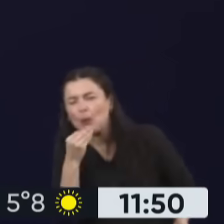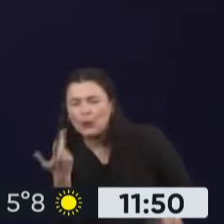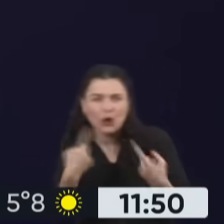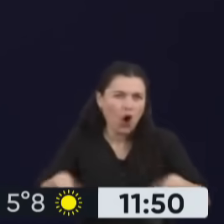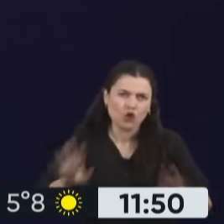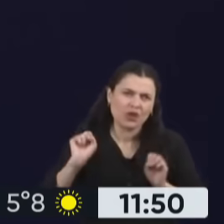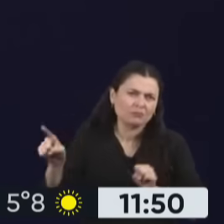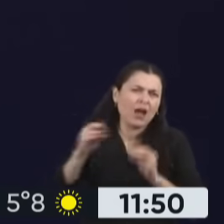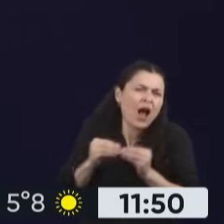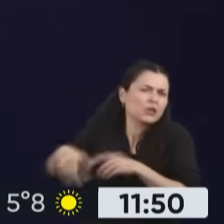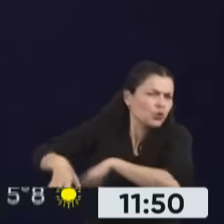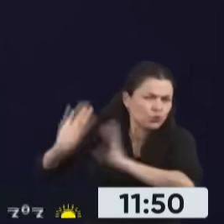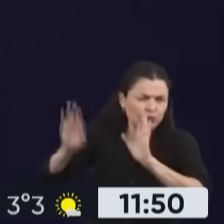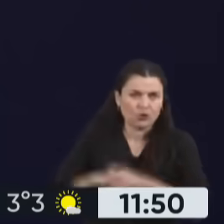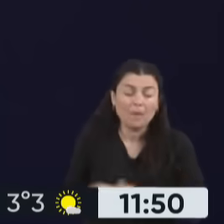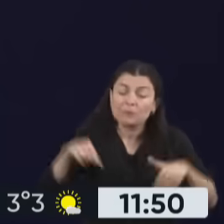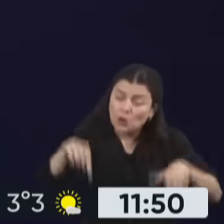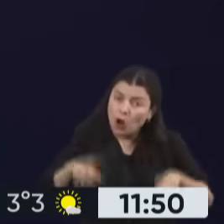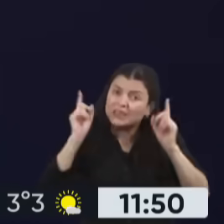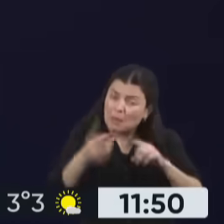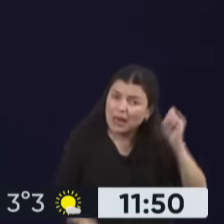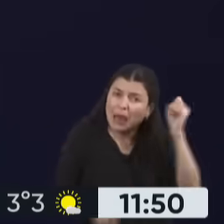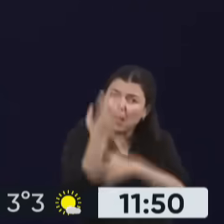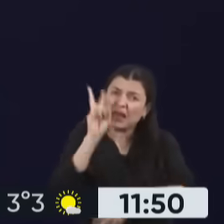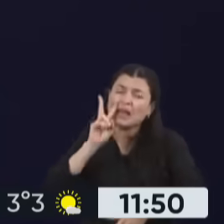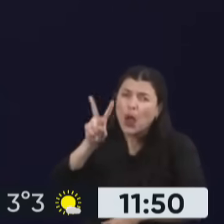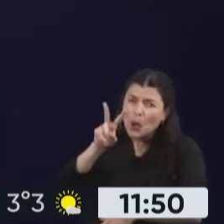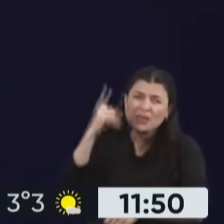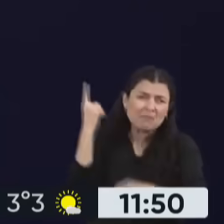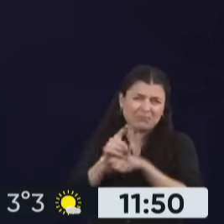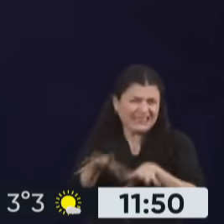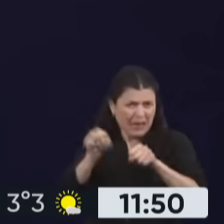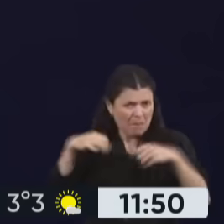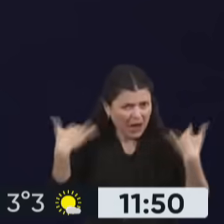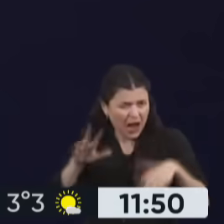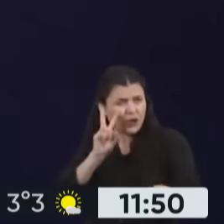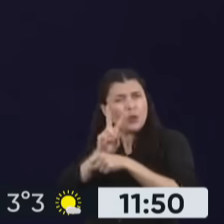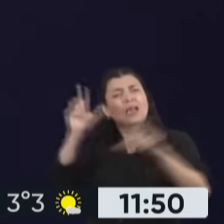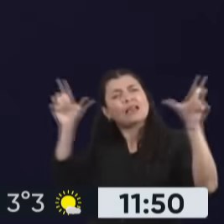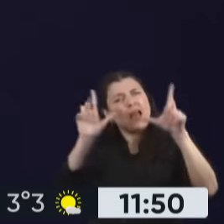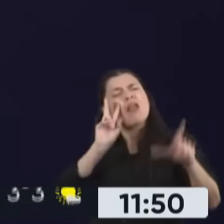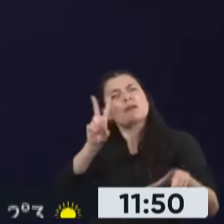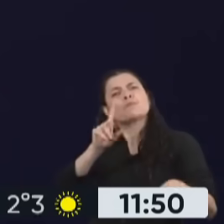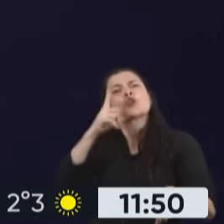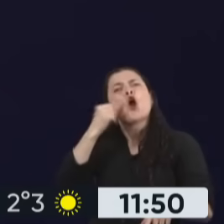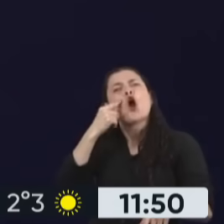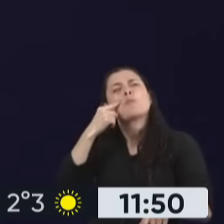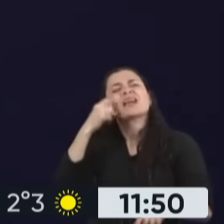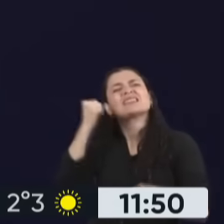Hoy justamente me estuve viendo a la mañana, primerísima hora, algunas declaraciones de algunos